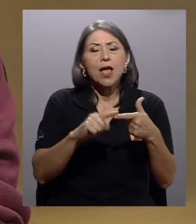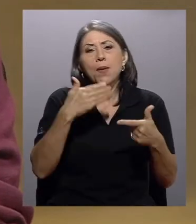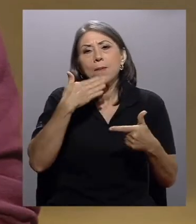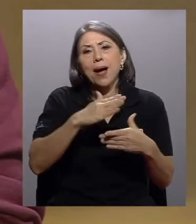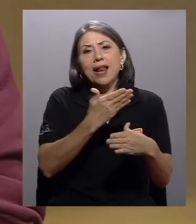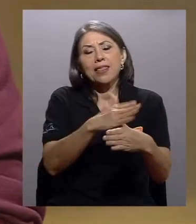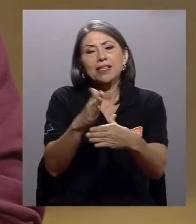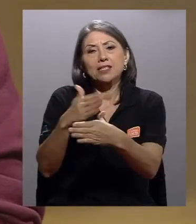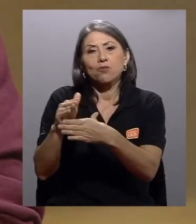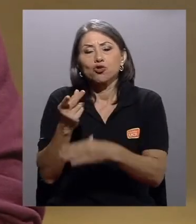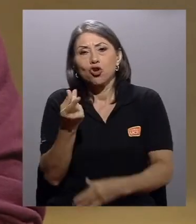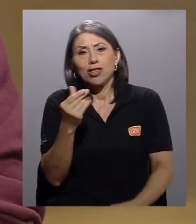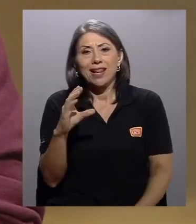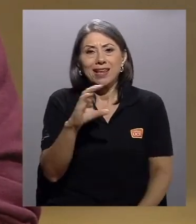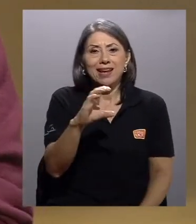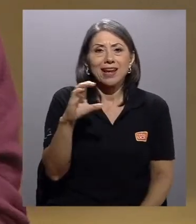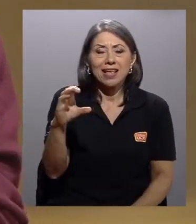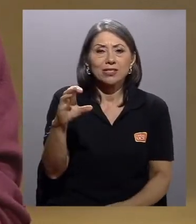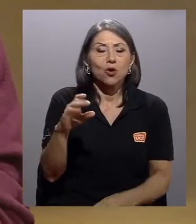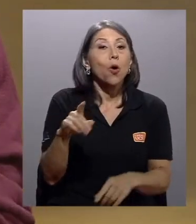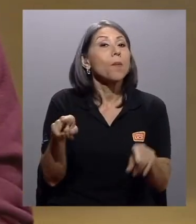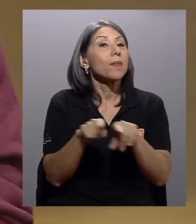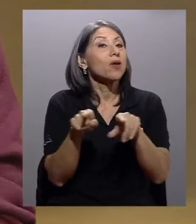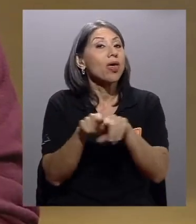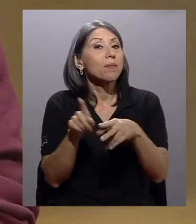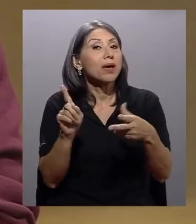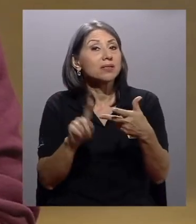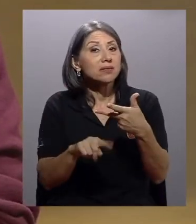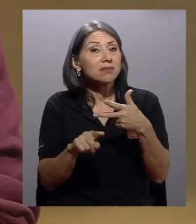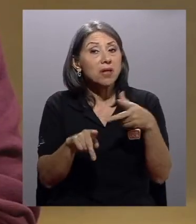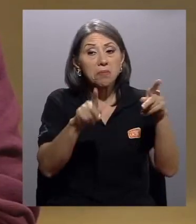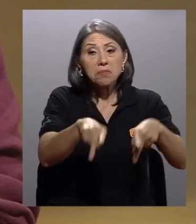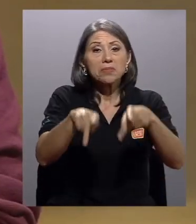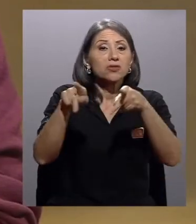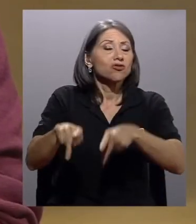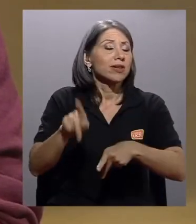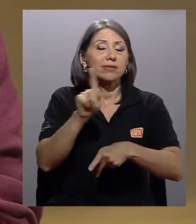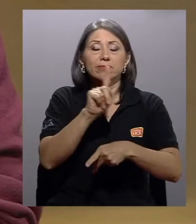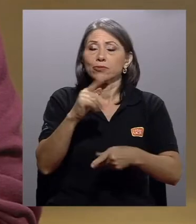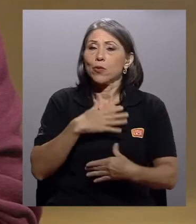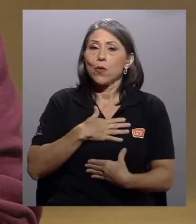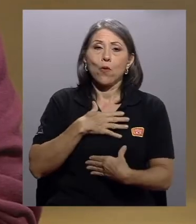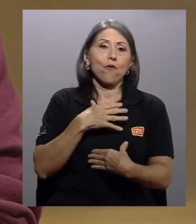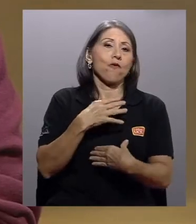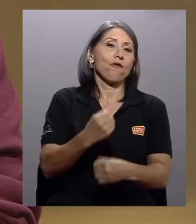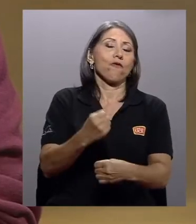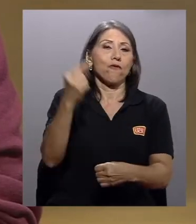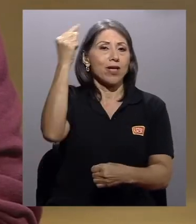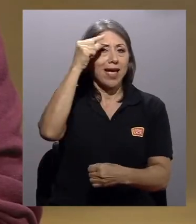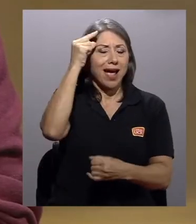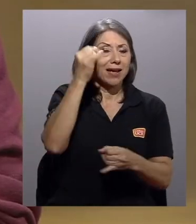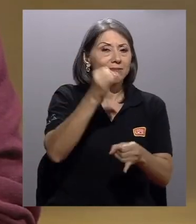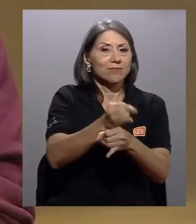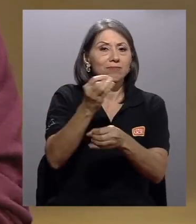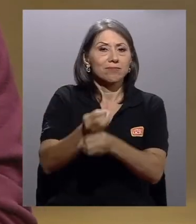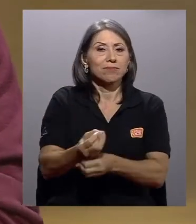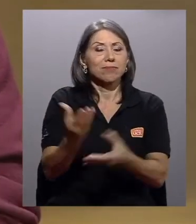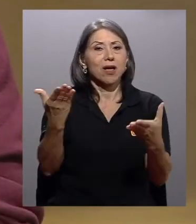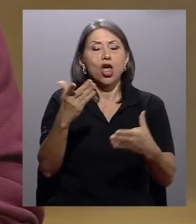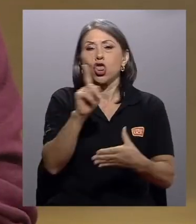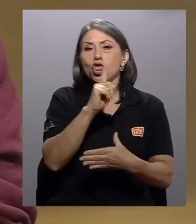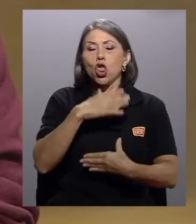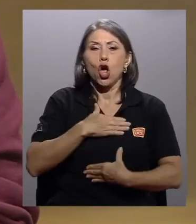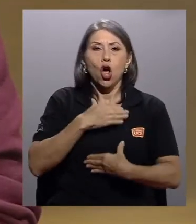la mala distribución del ingreso, pero además la desconfianza ciudadana hacia el Estado y